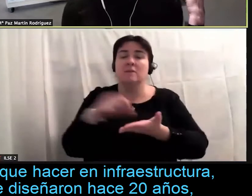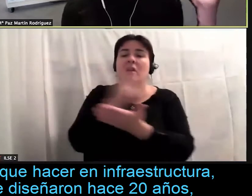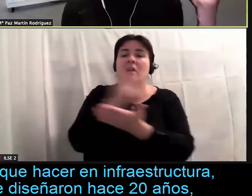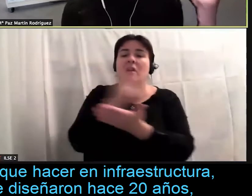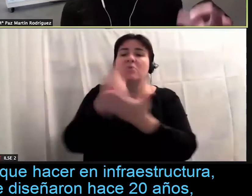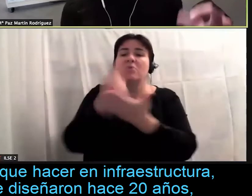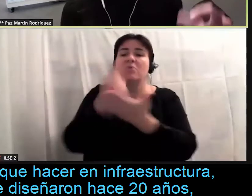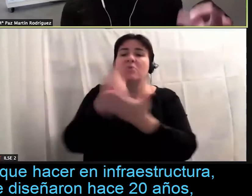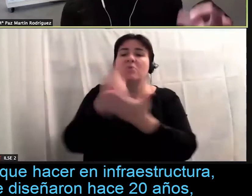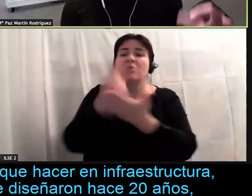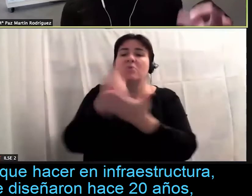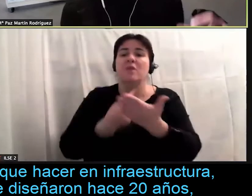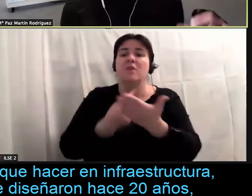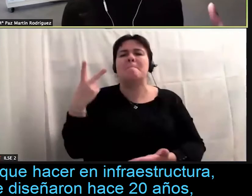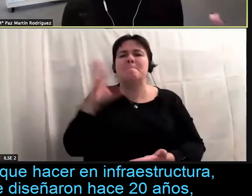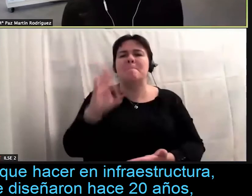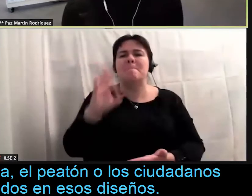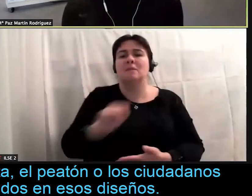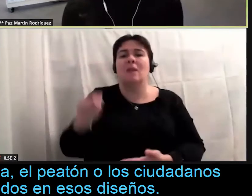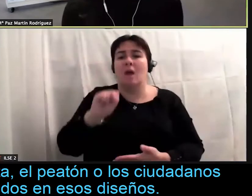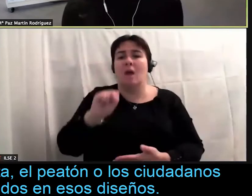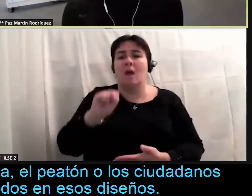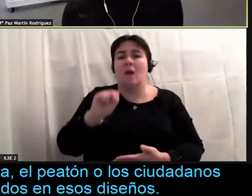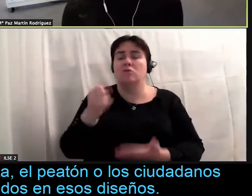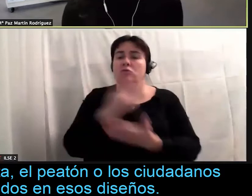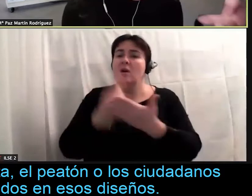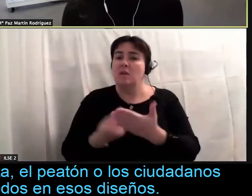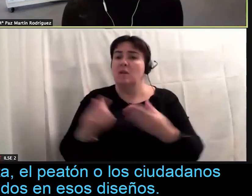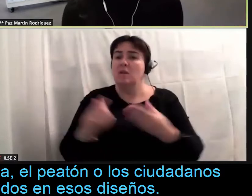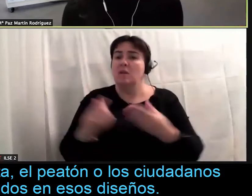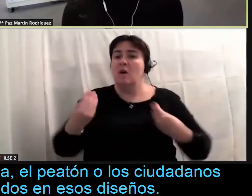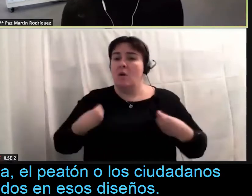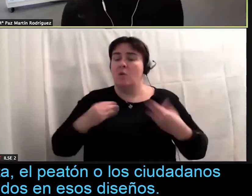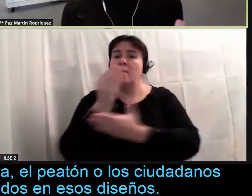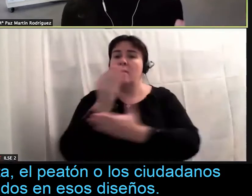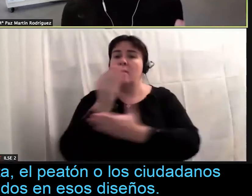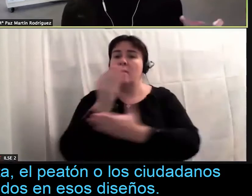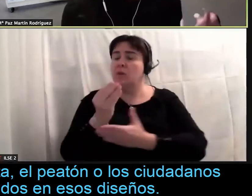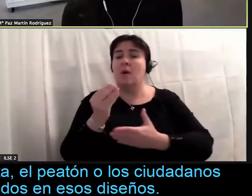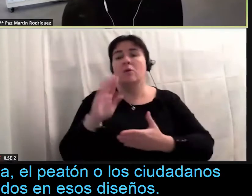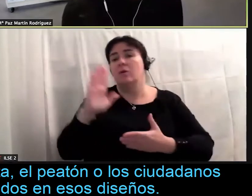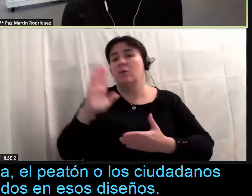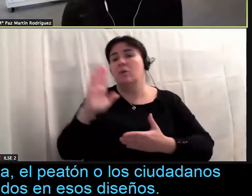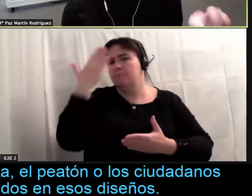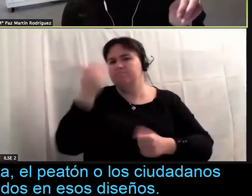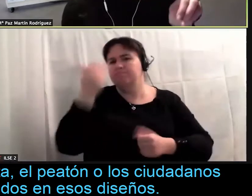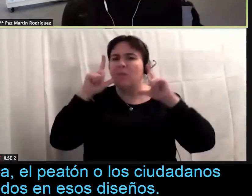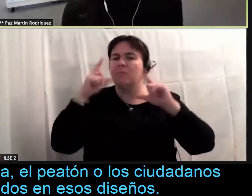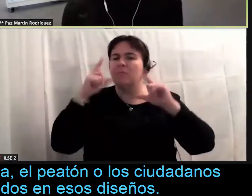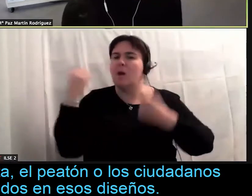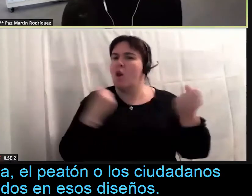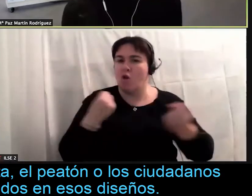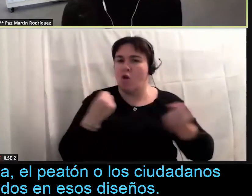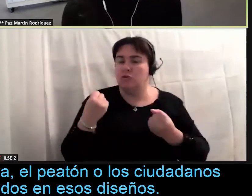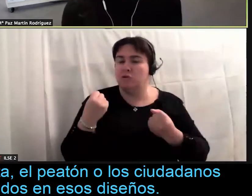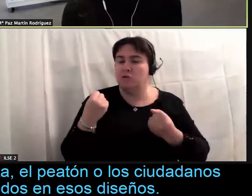se diseñaron para una vida productiva donde el coche era el protagonista, donde, ¿sabe?, el peatón o el uso ciudadano, los que realmente usan las ciudades,